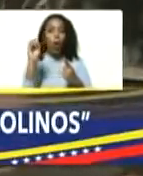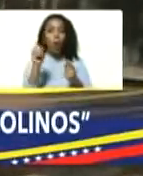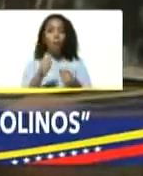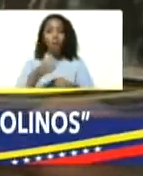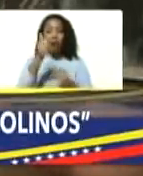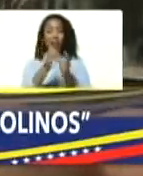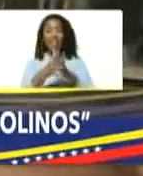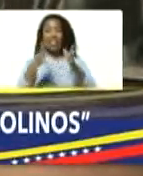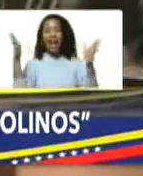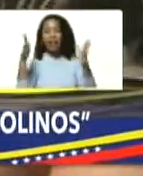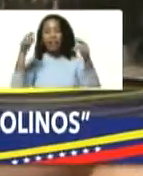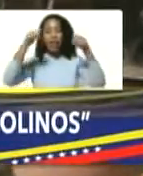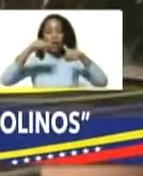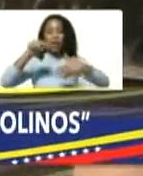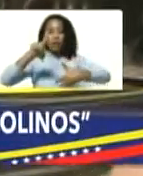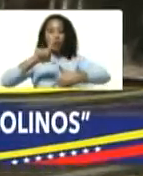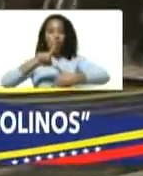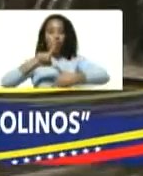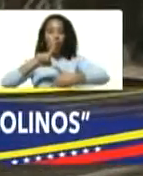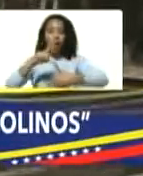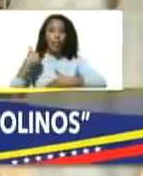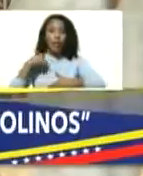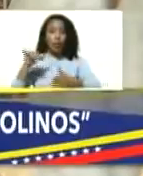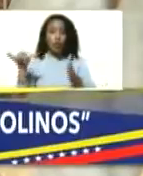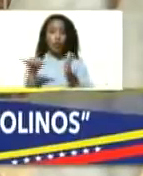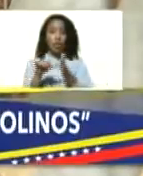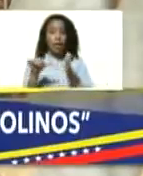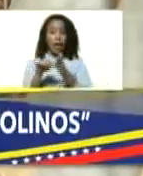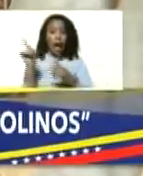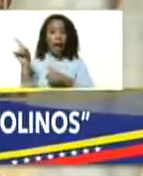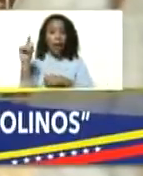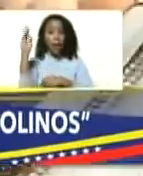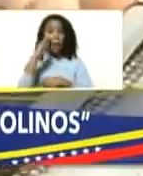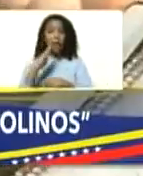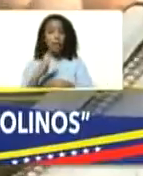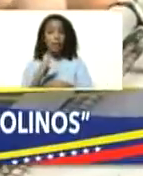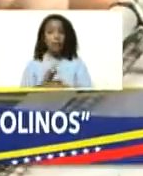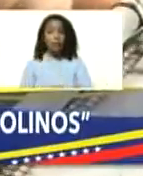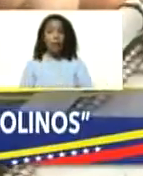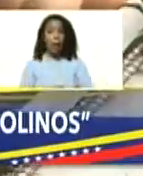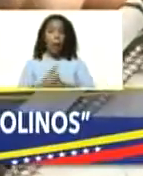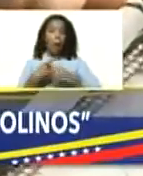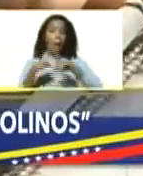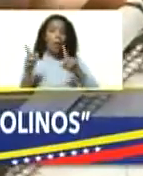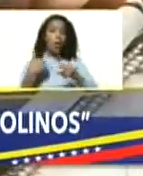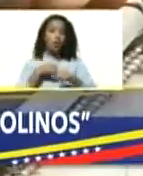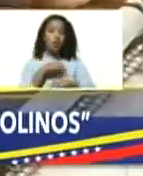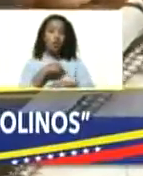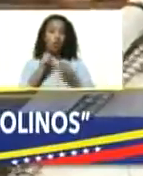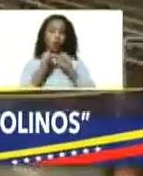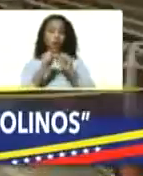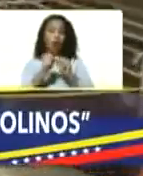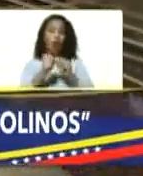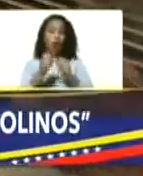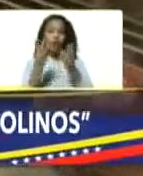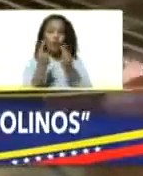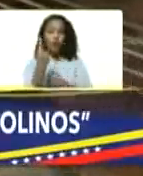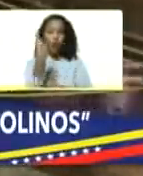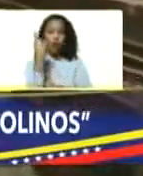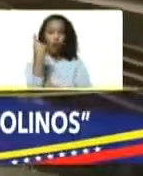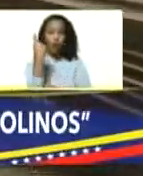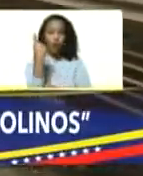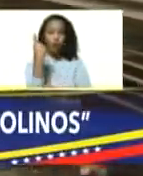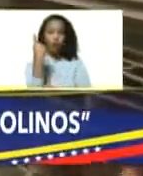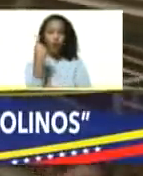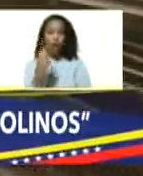latinoamérica nos la tenemos muy cerca allí los brasileños pero nosotros seguimos siendo el número uno de